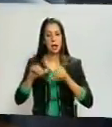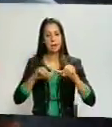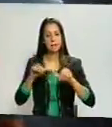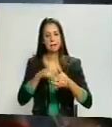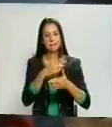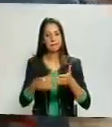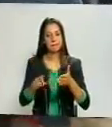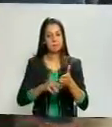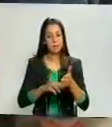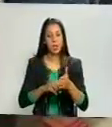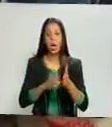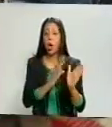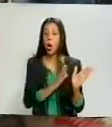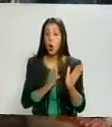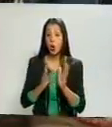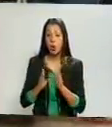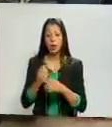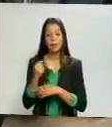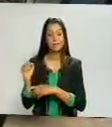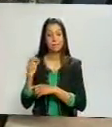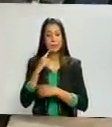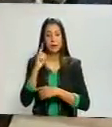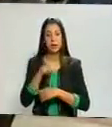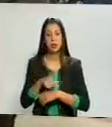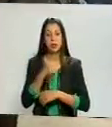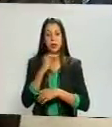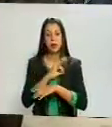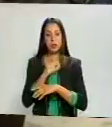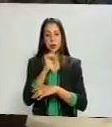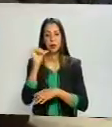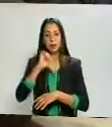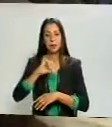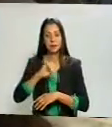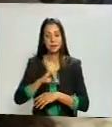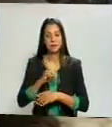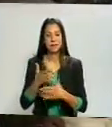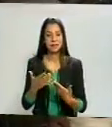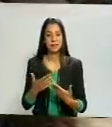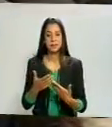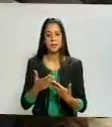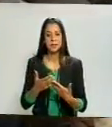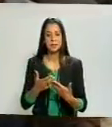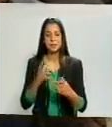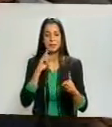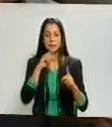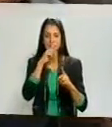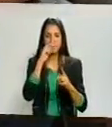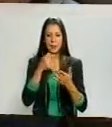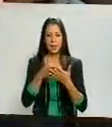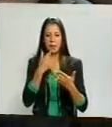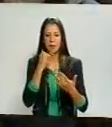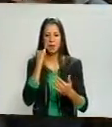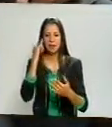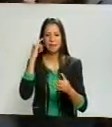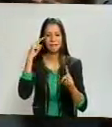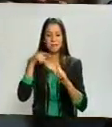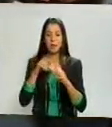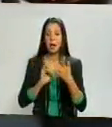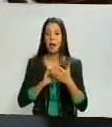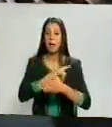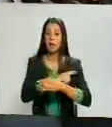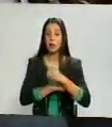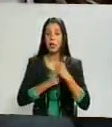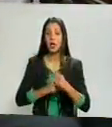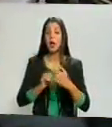un proceso de organización y funcionamiento eficiente, reiterando que el centro de esta propuesta desde el poder